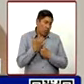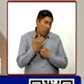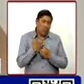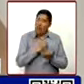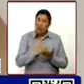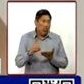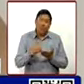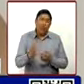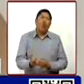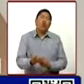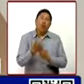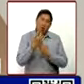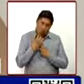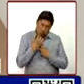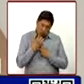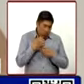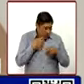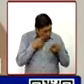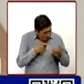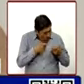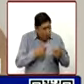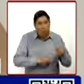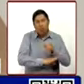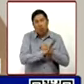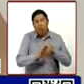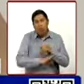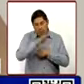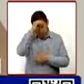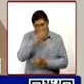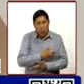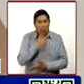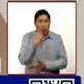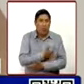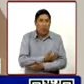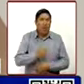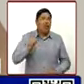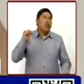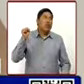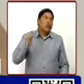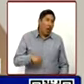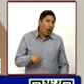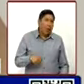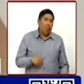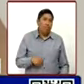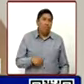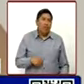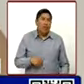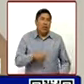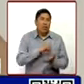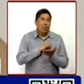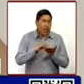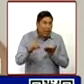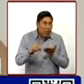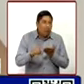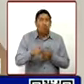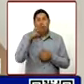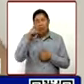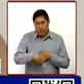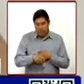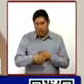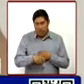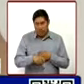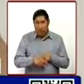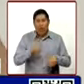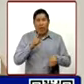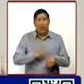derecho pero tiene la obligación de velar por la seguridad de su hijo o hija sí Y es el es un derecho y es un deber no